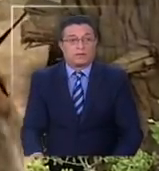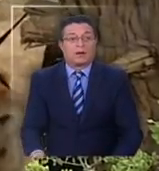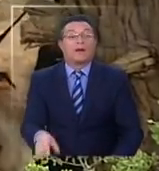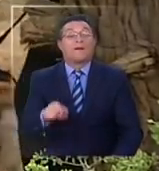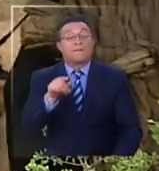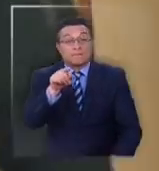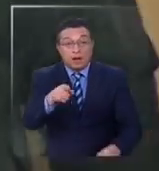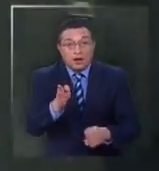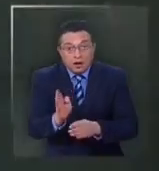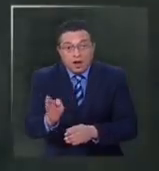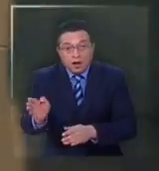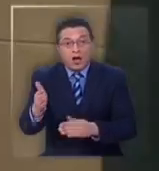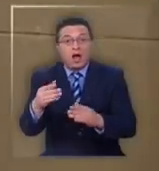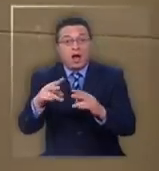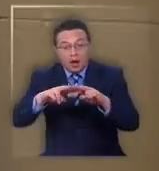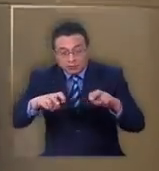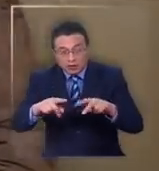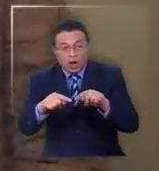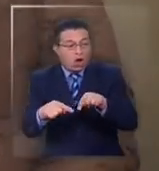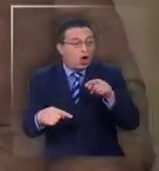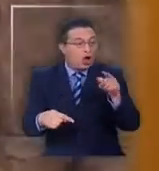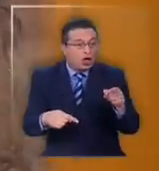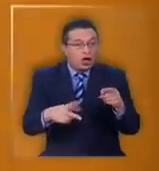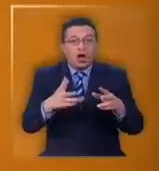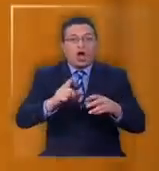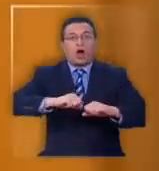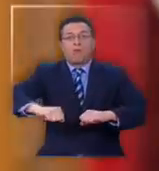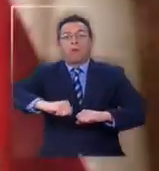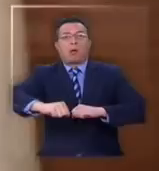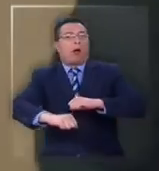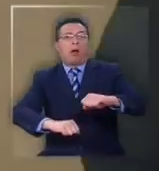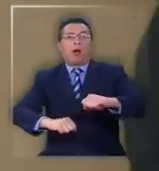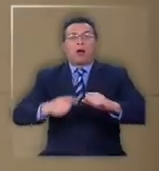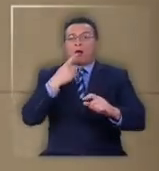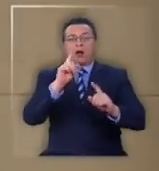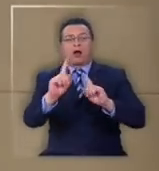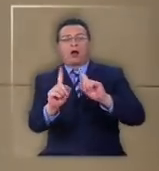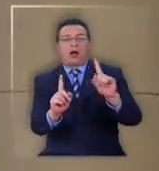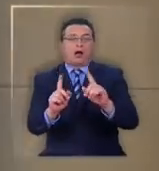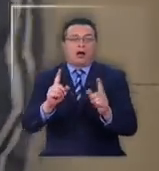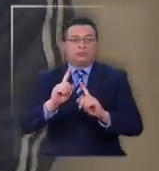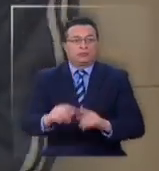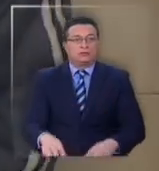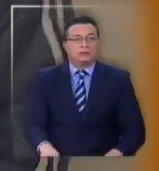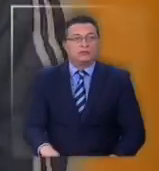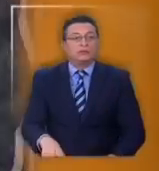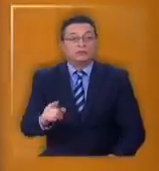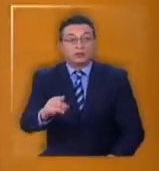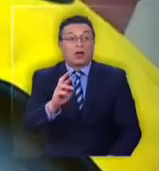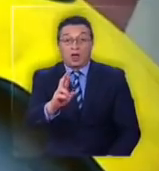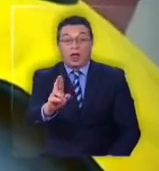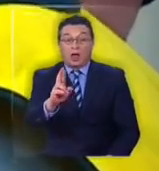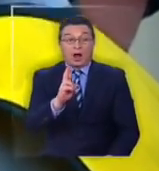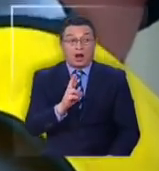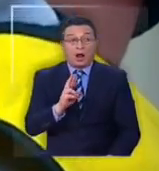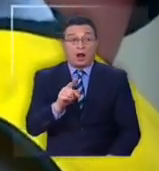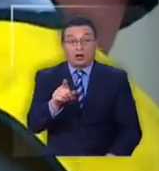avanzaba la investigación, por el otro aumentaba la negación. Me responde que en un